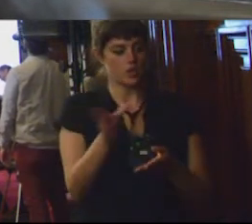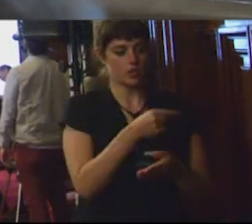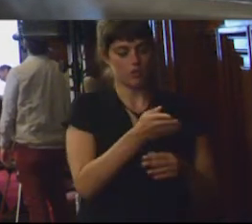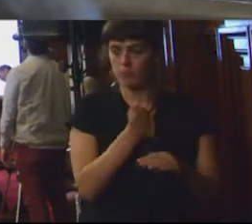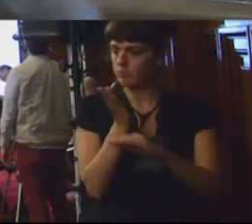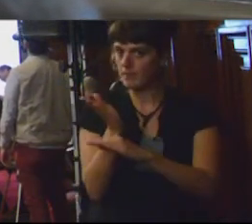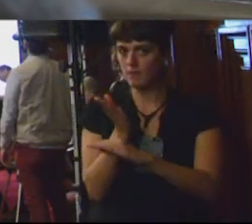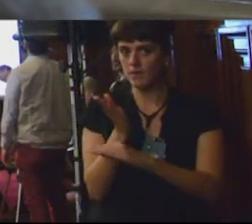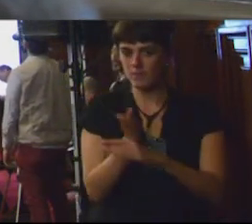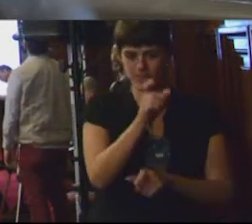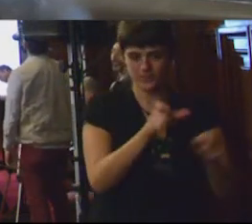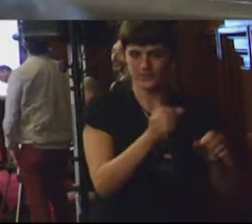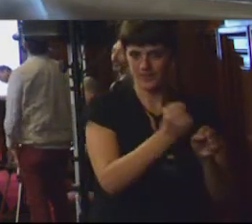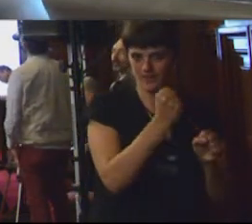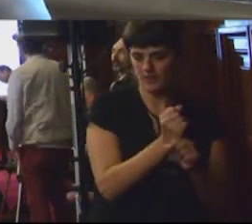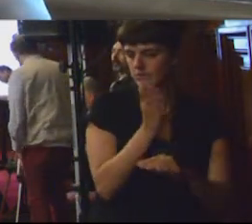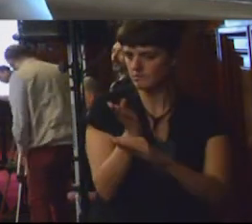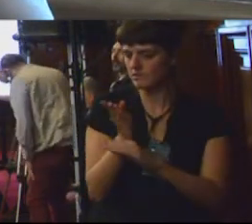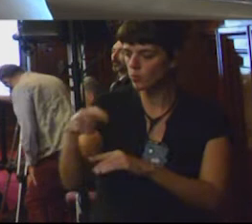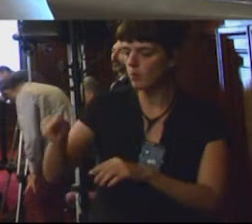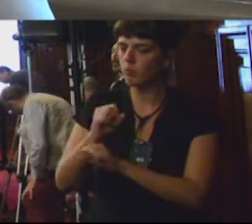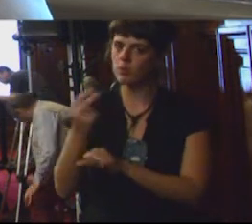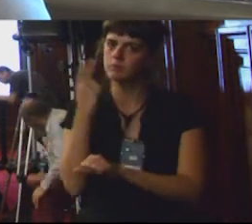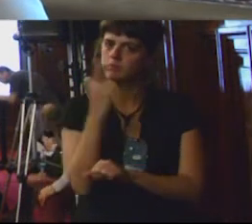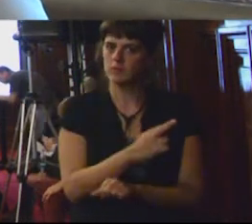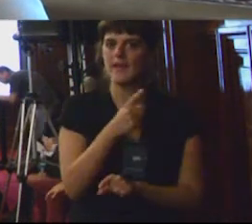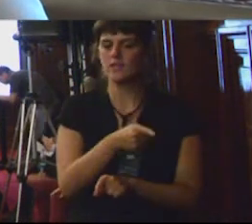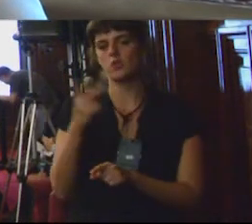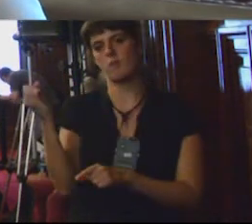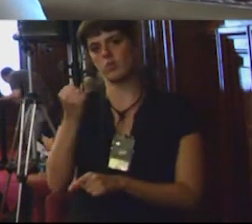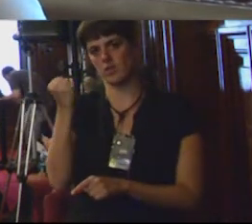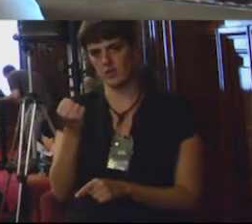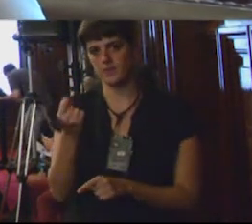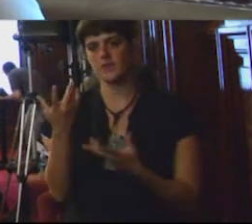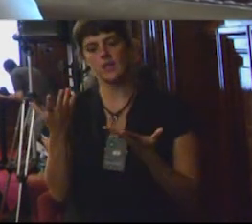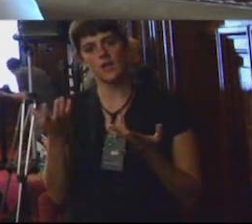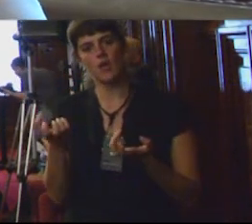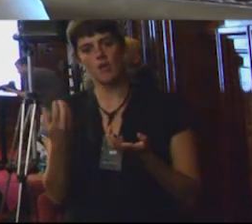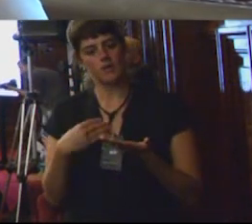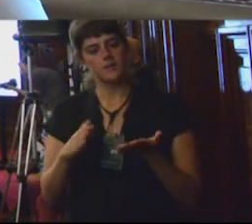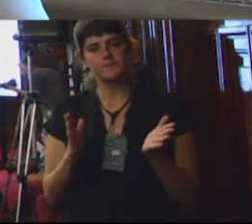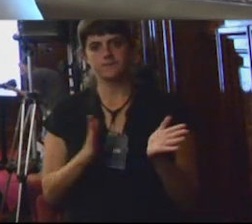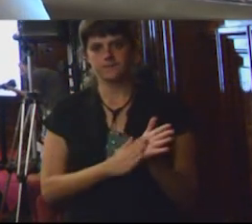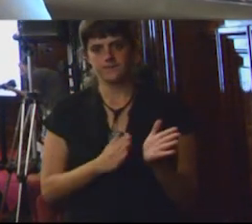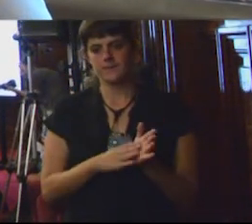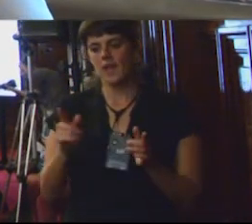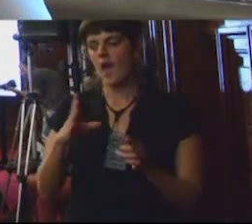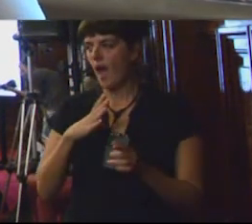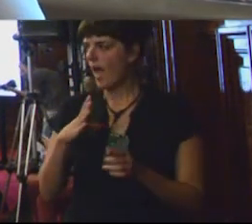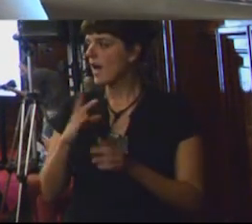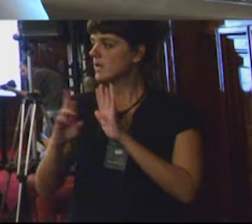la cual también, y creo que es importante dejar constancia de ello, hay representantes de